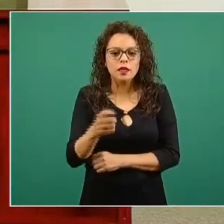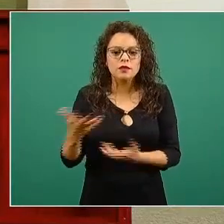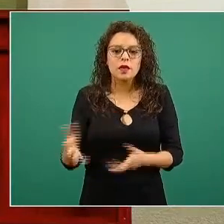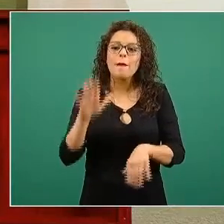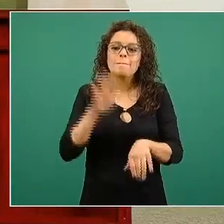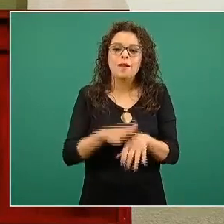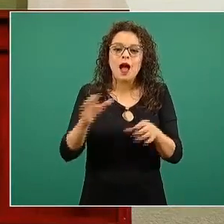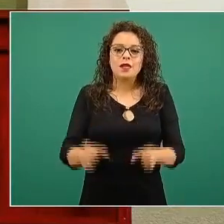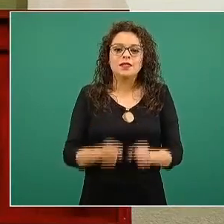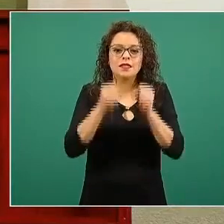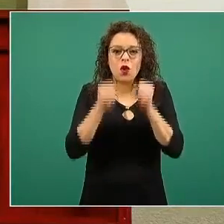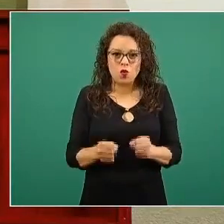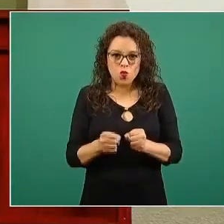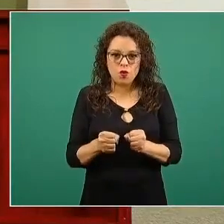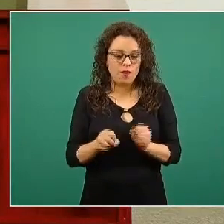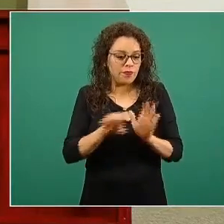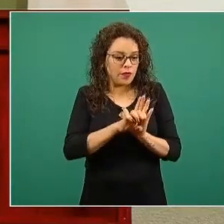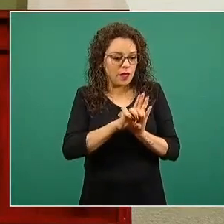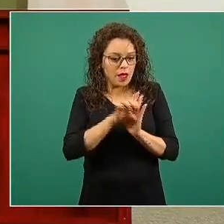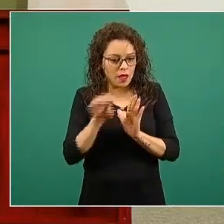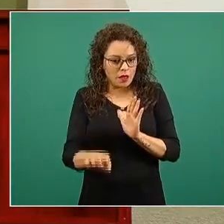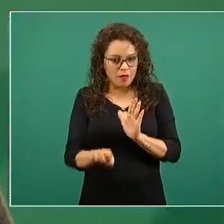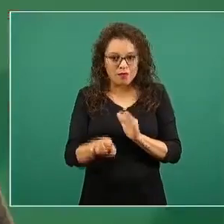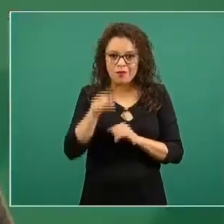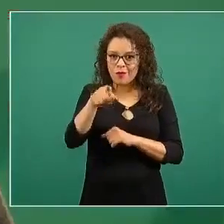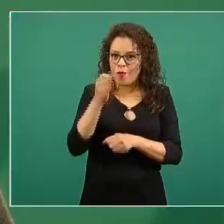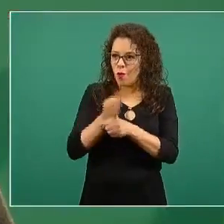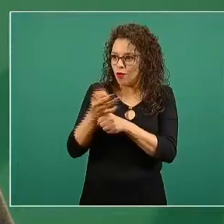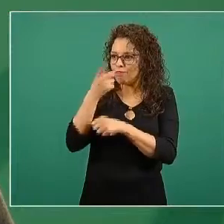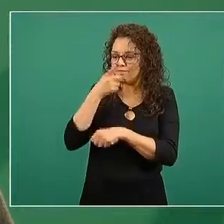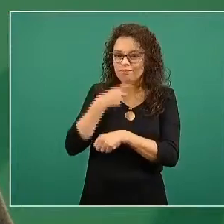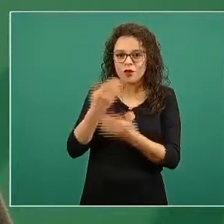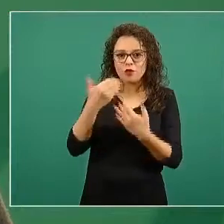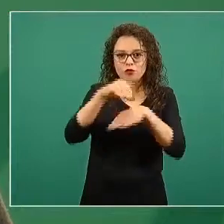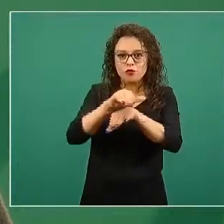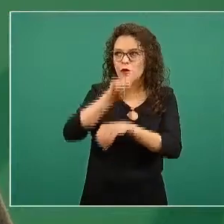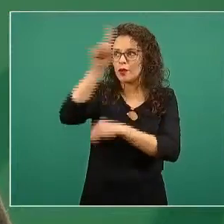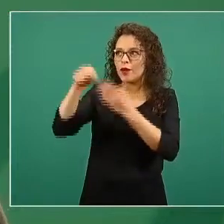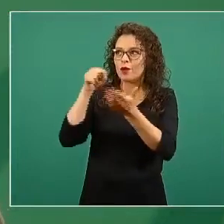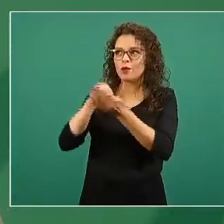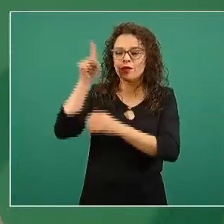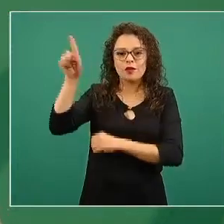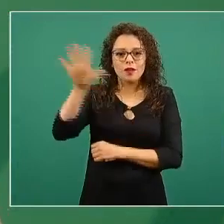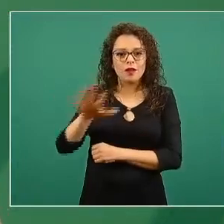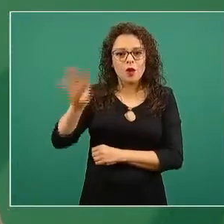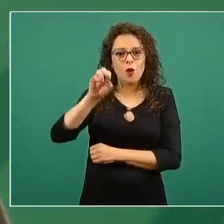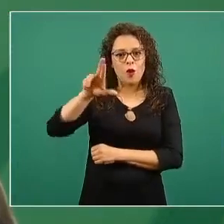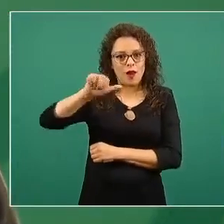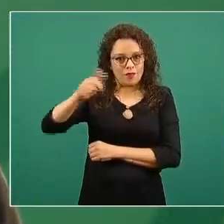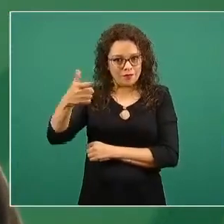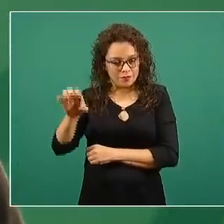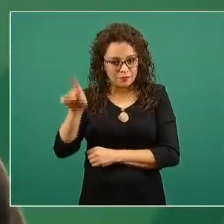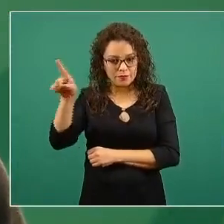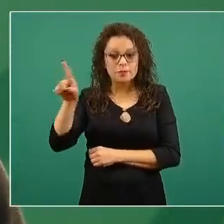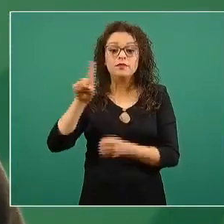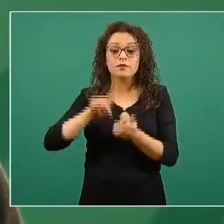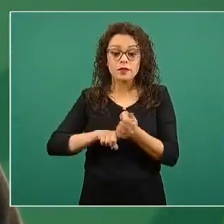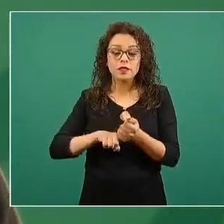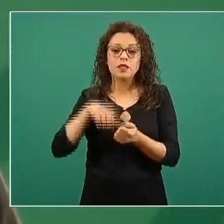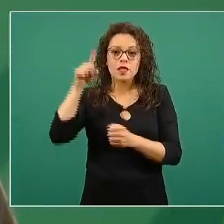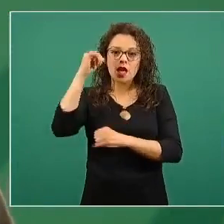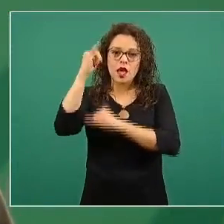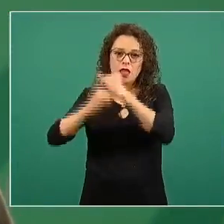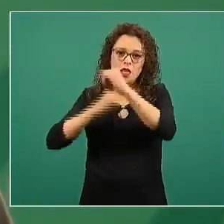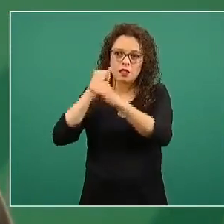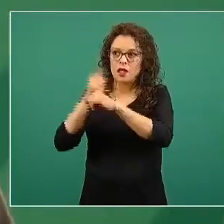pasando en el ejemplo que nos expresa el condado de Orange, es que estas delegaciones internacionales puedan llevar a